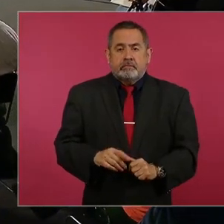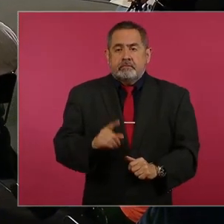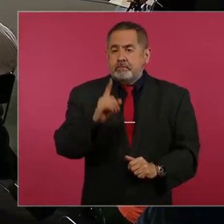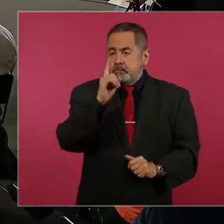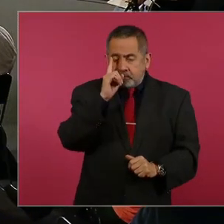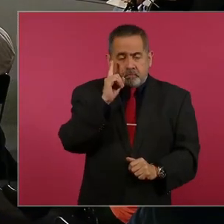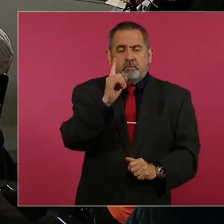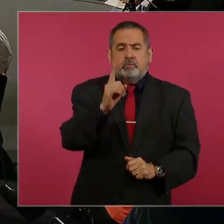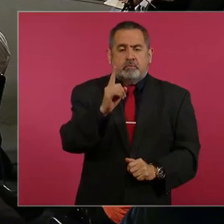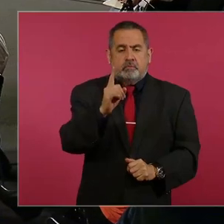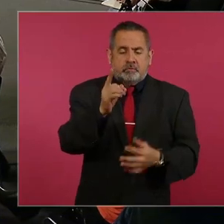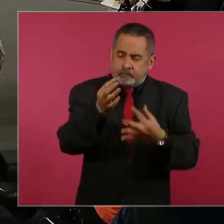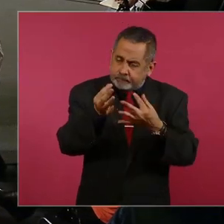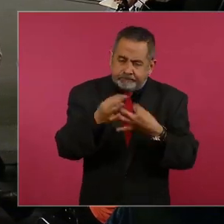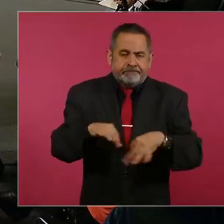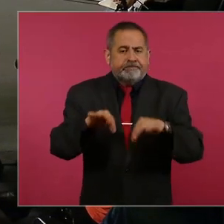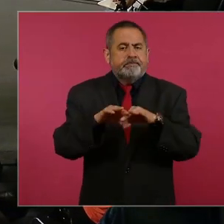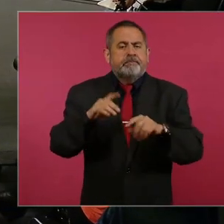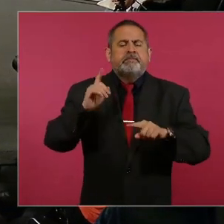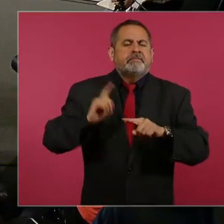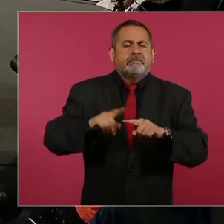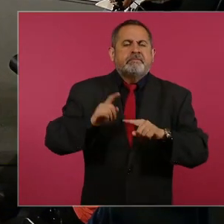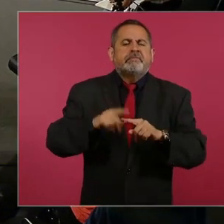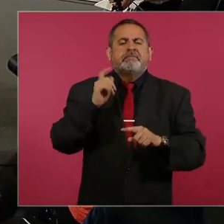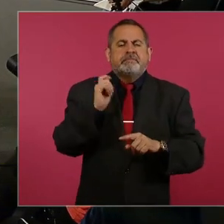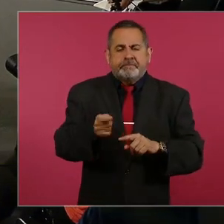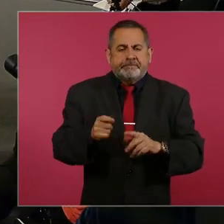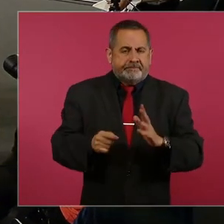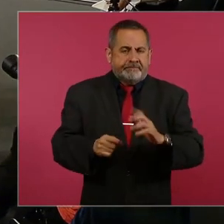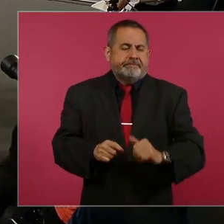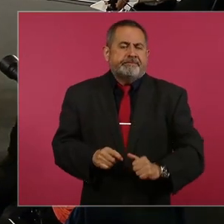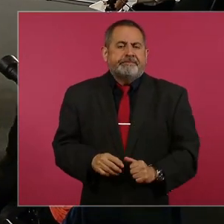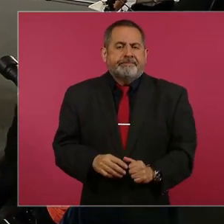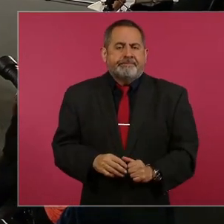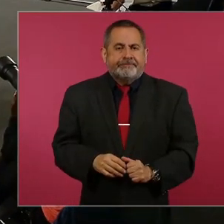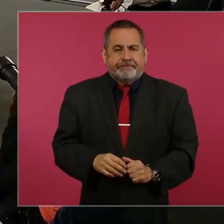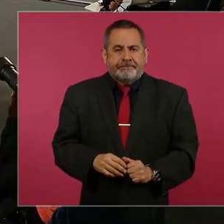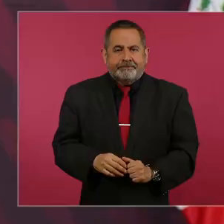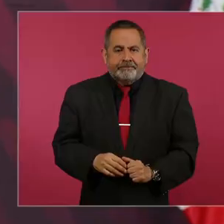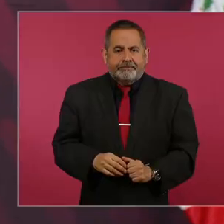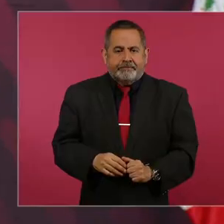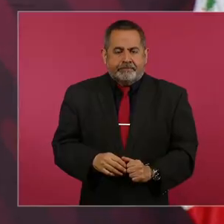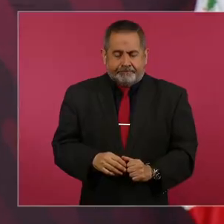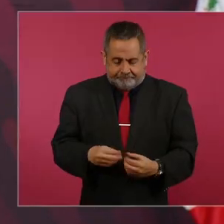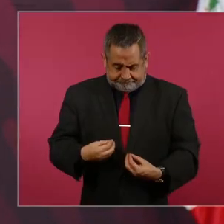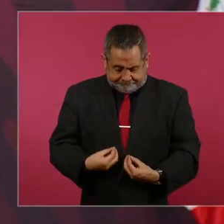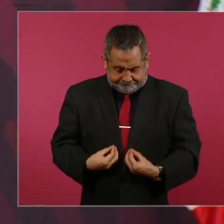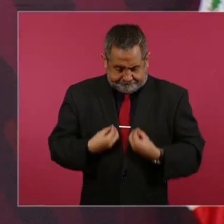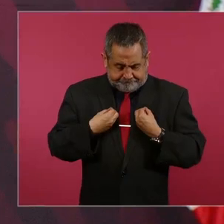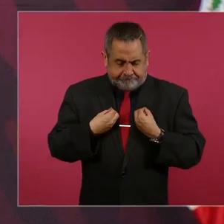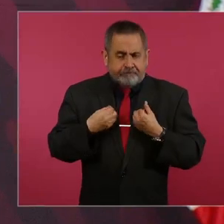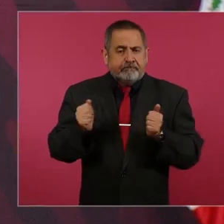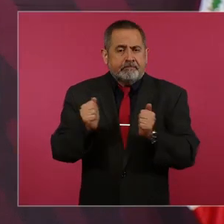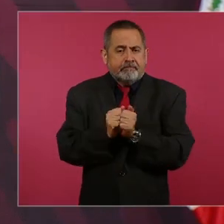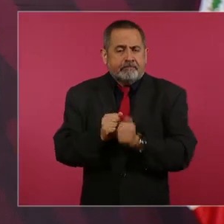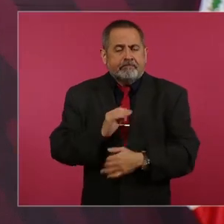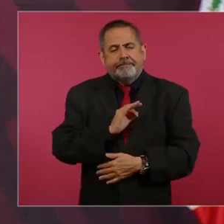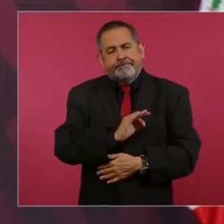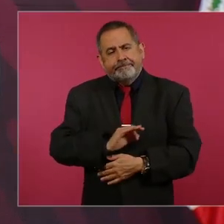importante de todo es la vida y ser felices,